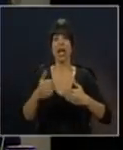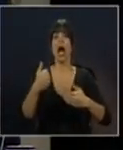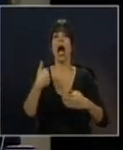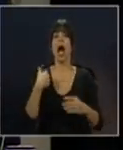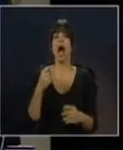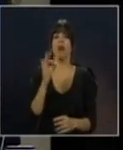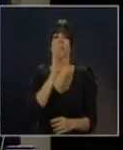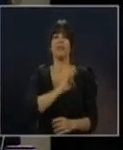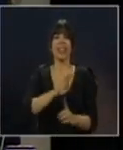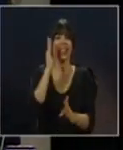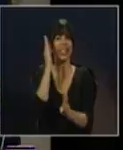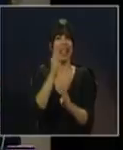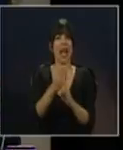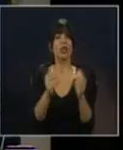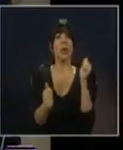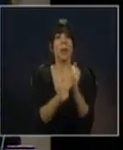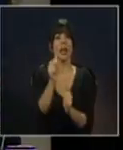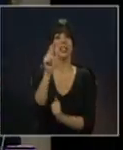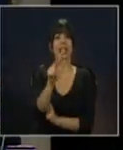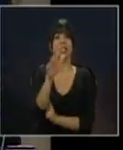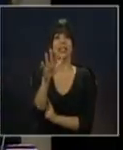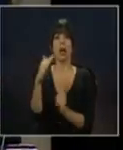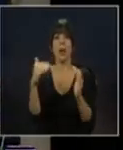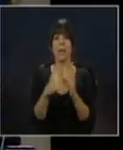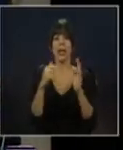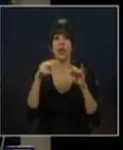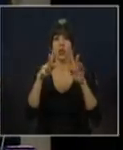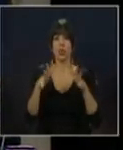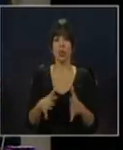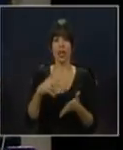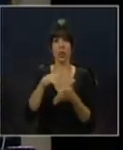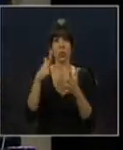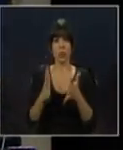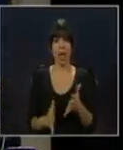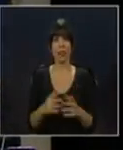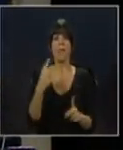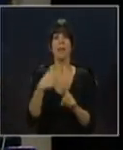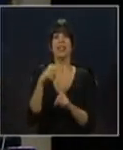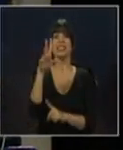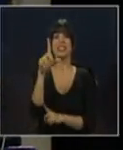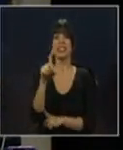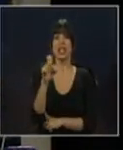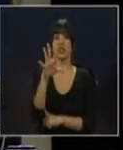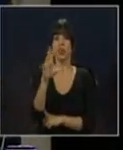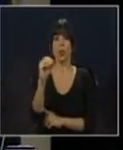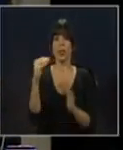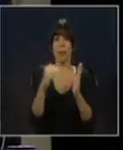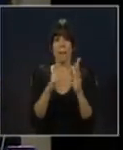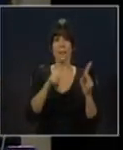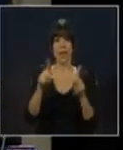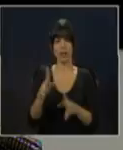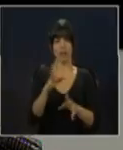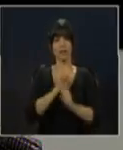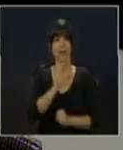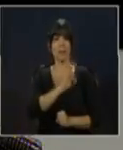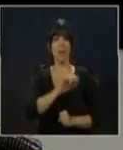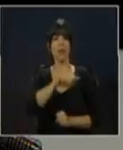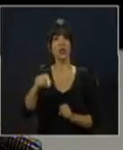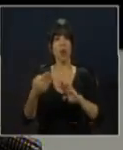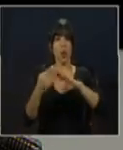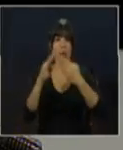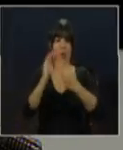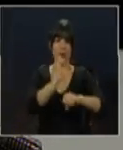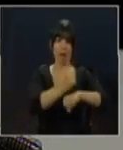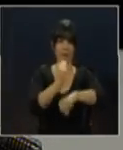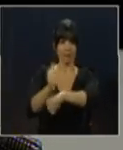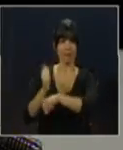en más de 35.000 estudiantes y en 150.000 personas de las comunidades beneficiadas. Pero